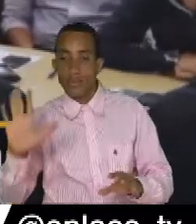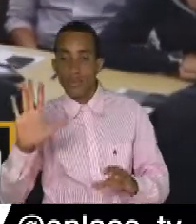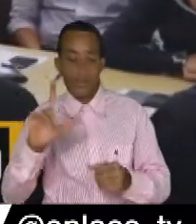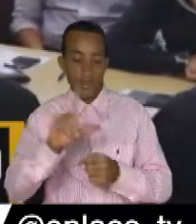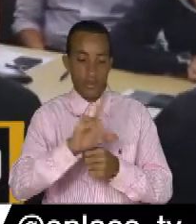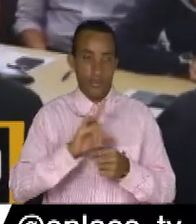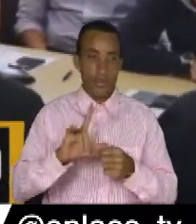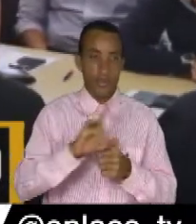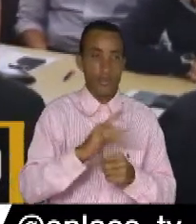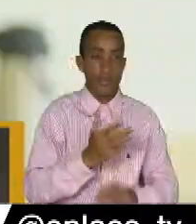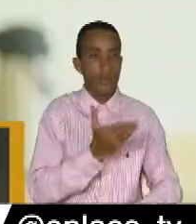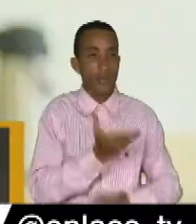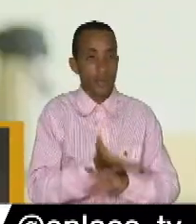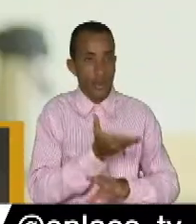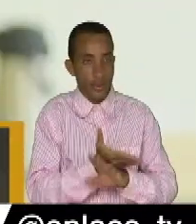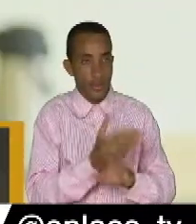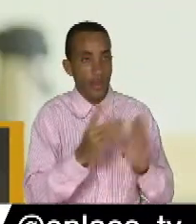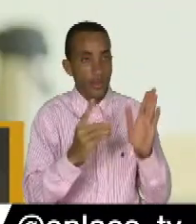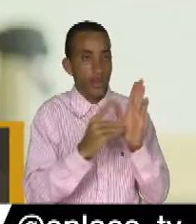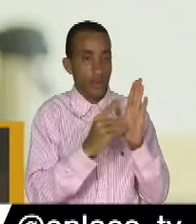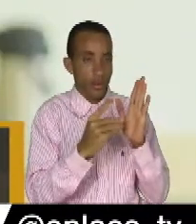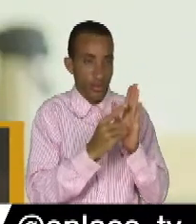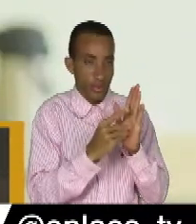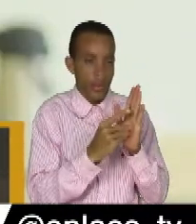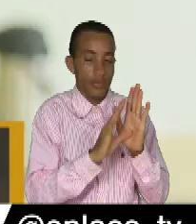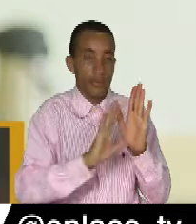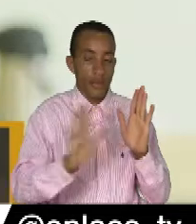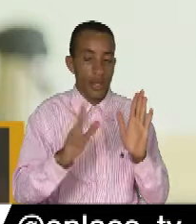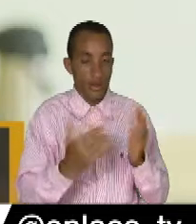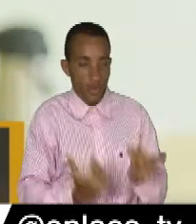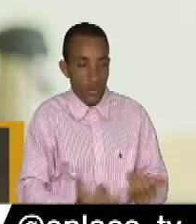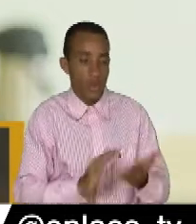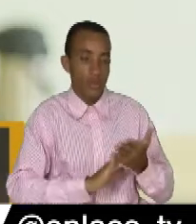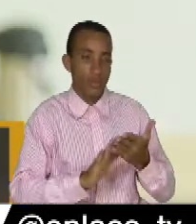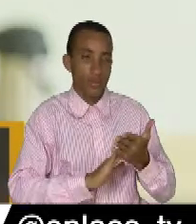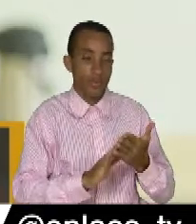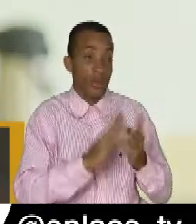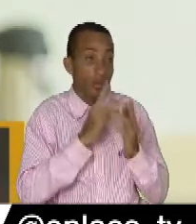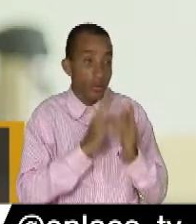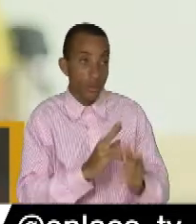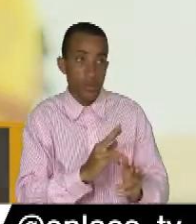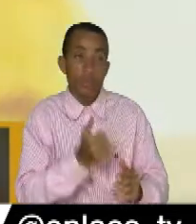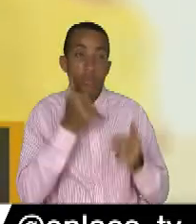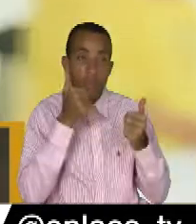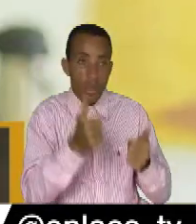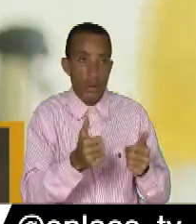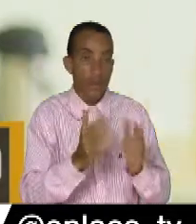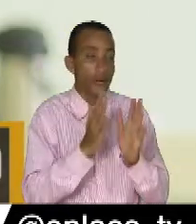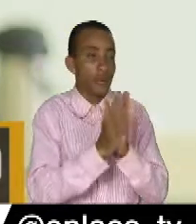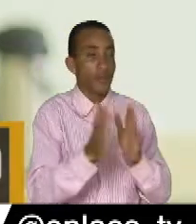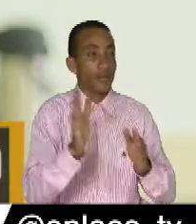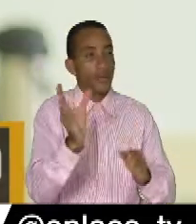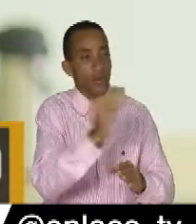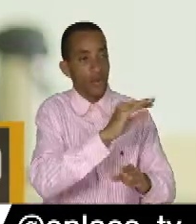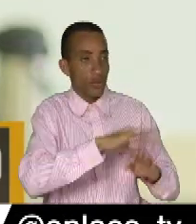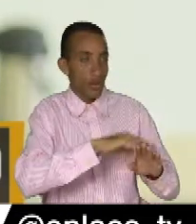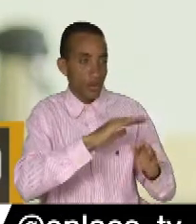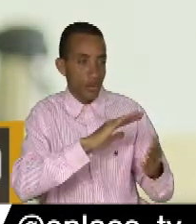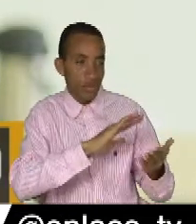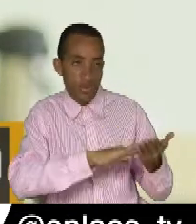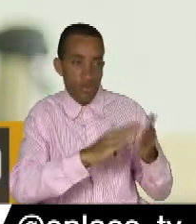la propuesta, lo del decreto, ya hoy tendremos una solución, si sale una respuesta positiva pues la daremos a nuestra comunidad, pero yo creería